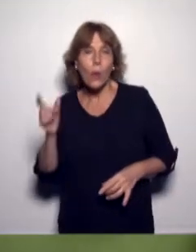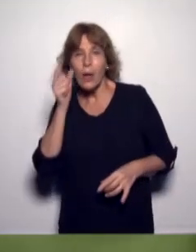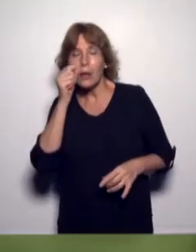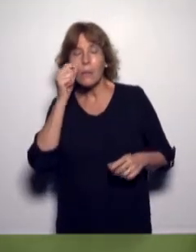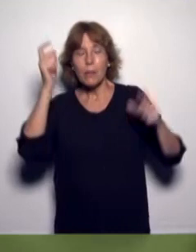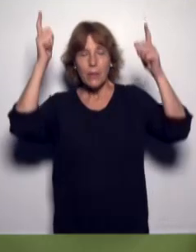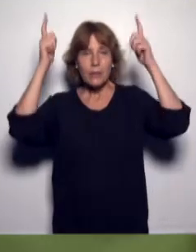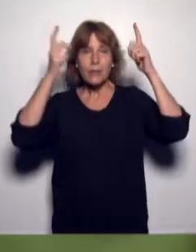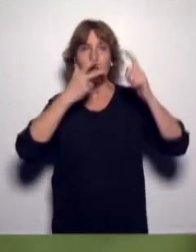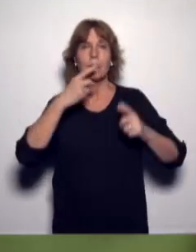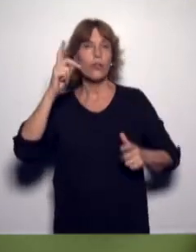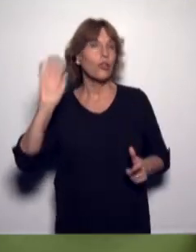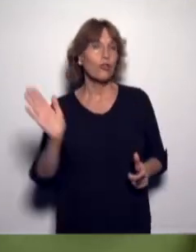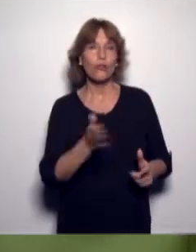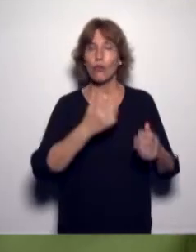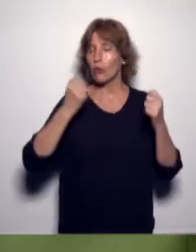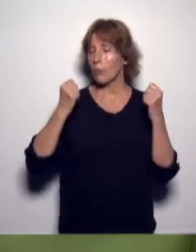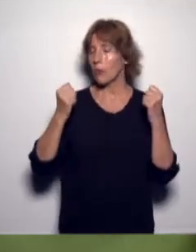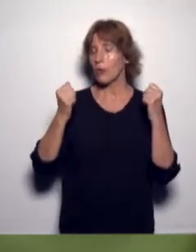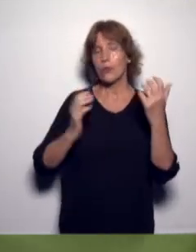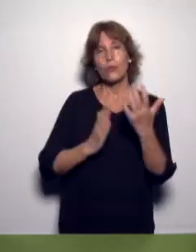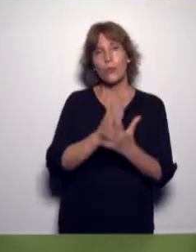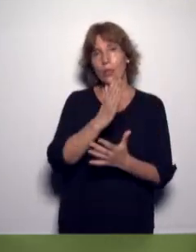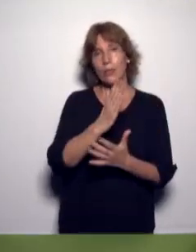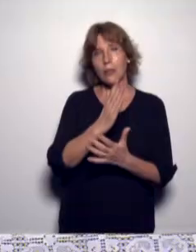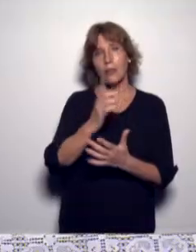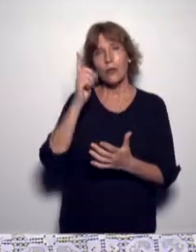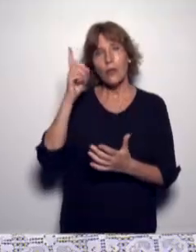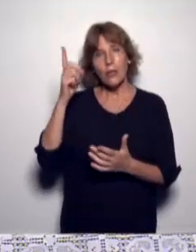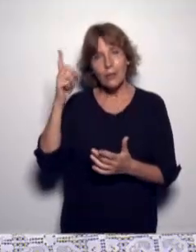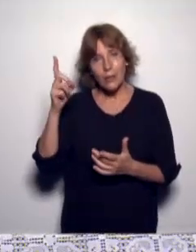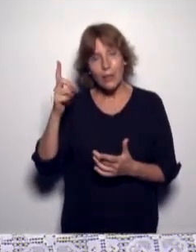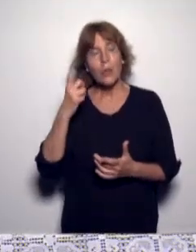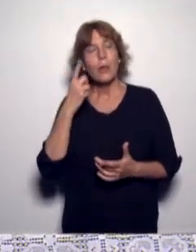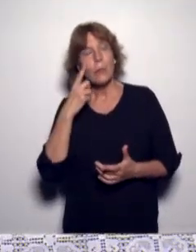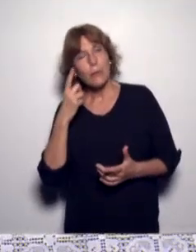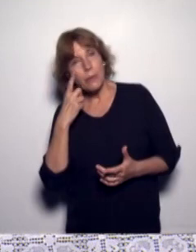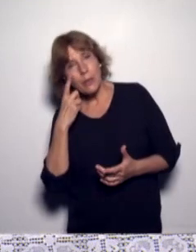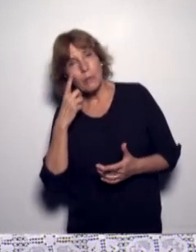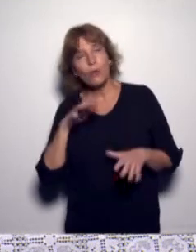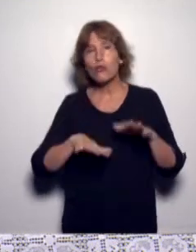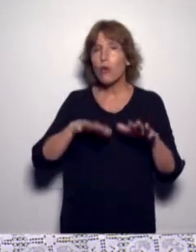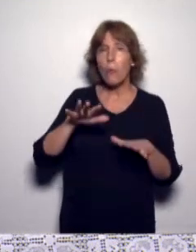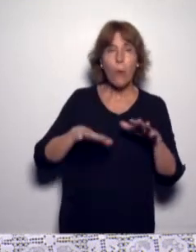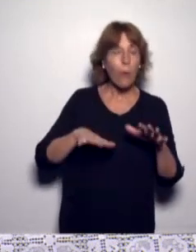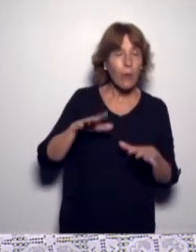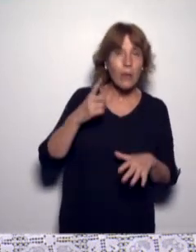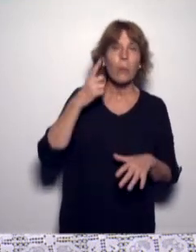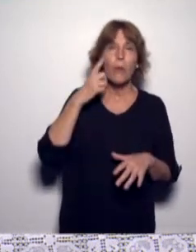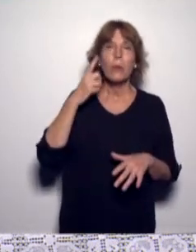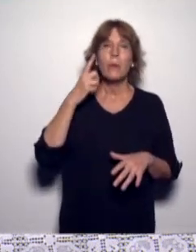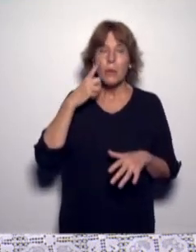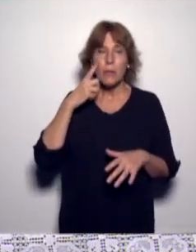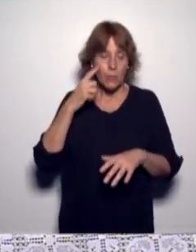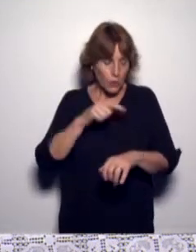Padre Santo, Dios Todopoderoso y Eterno. En ti vivimos, nos movemos y existimos, y